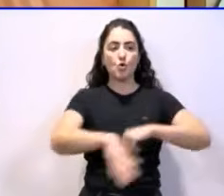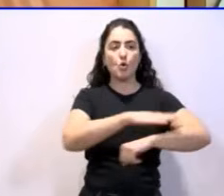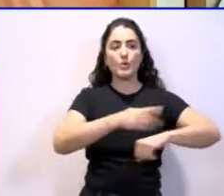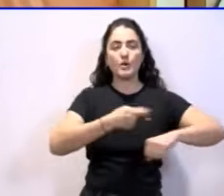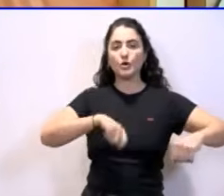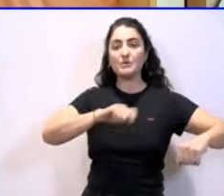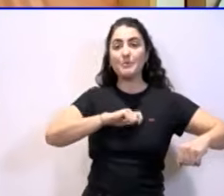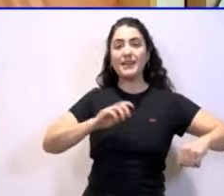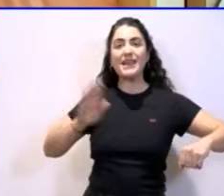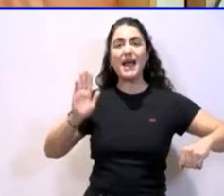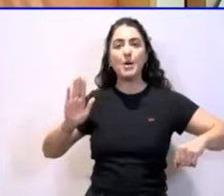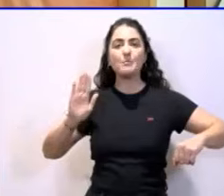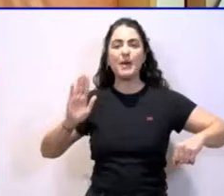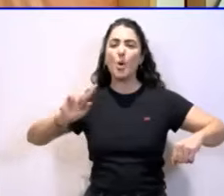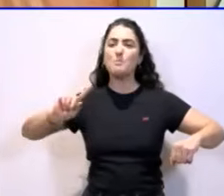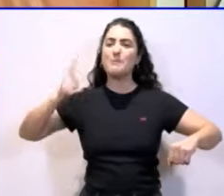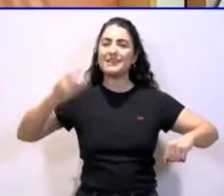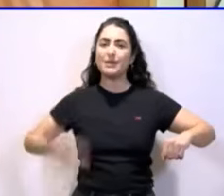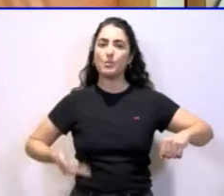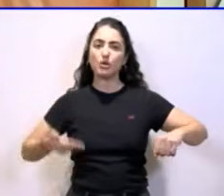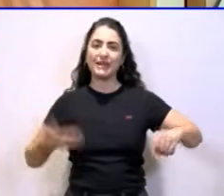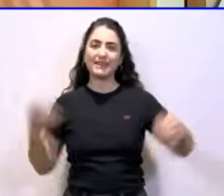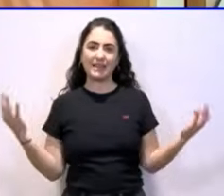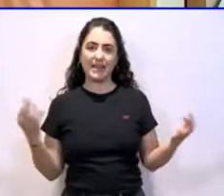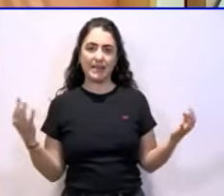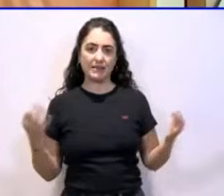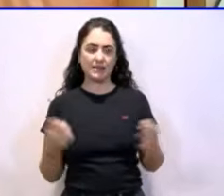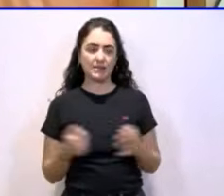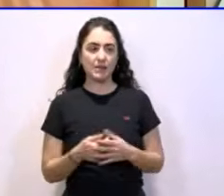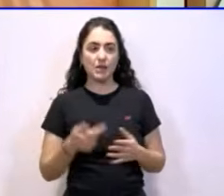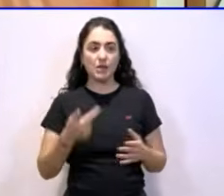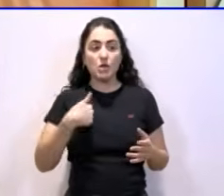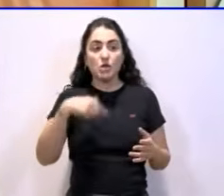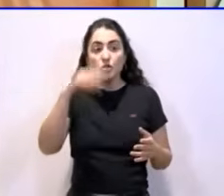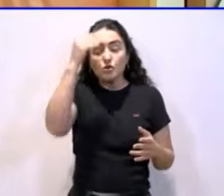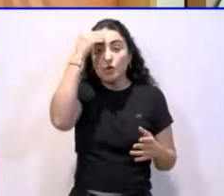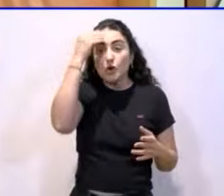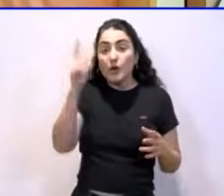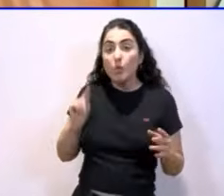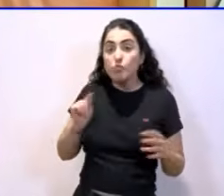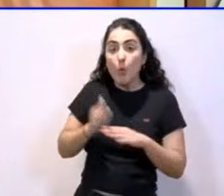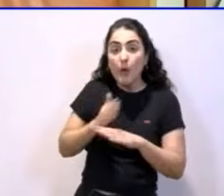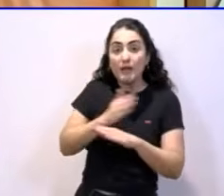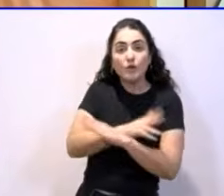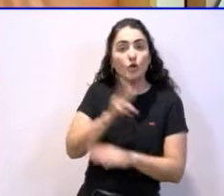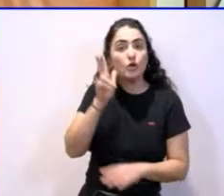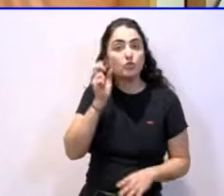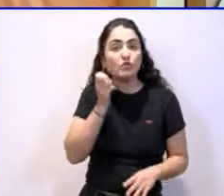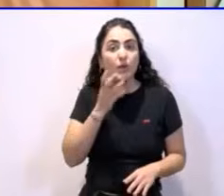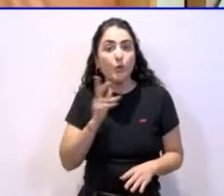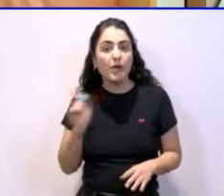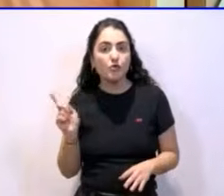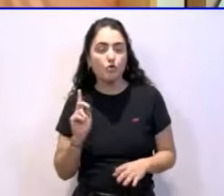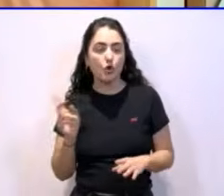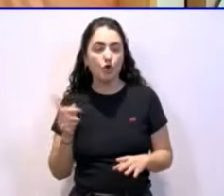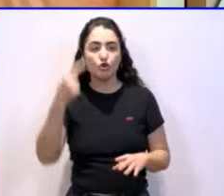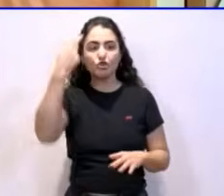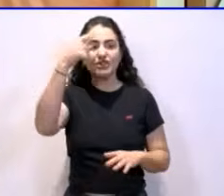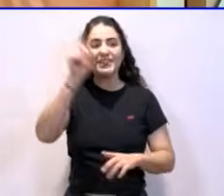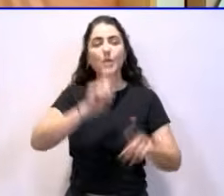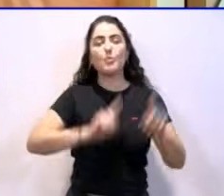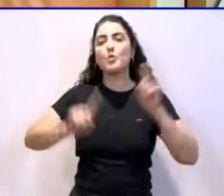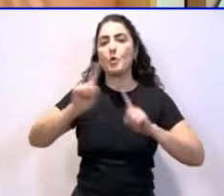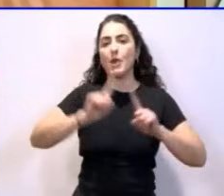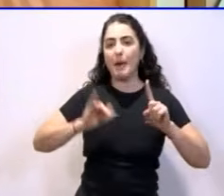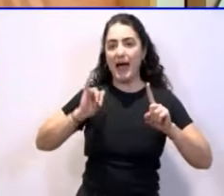verdaderamente lo más importante es, yo creo que no me ha escuchado del todo en la interpelación anterior, le digo, sé que tenemos un problema. Sé